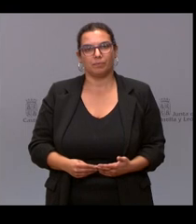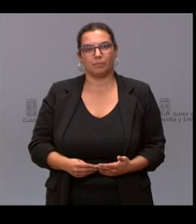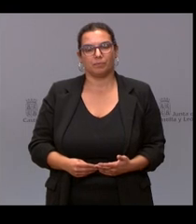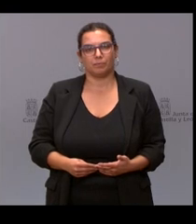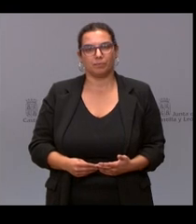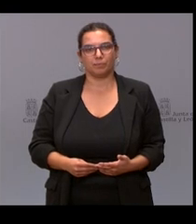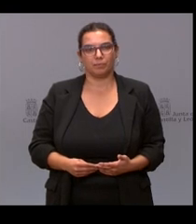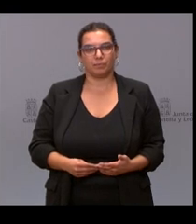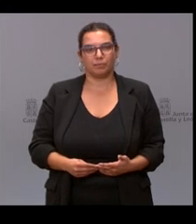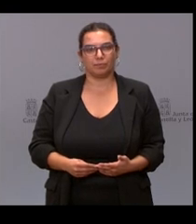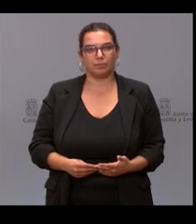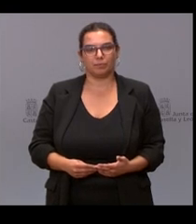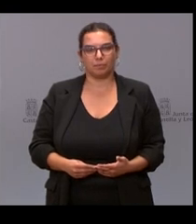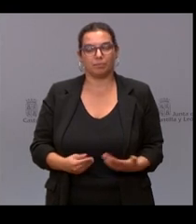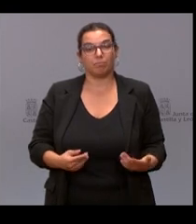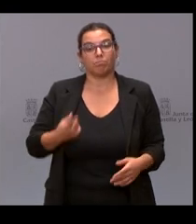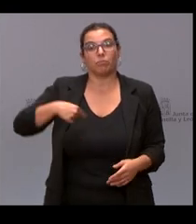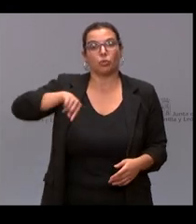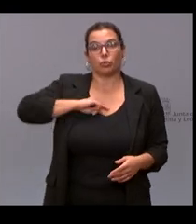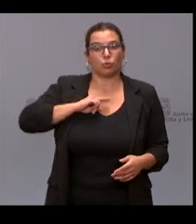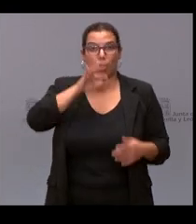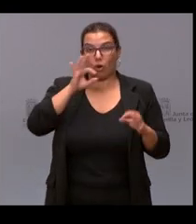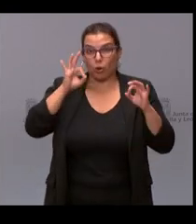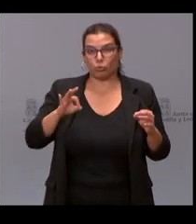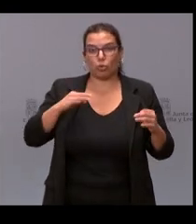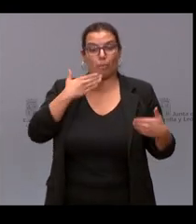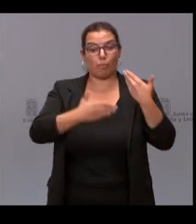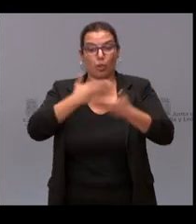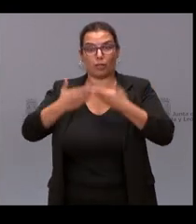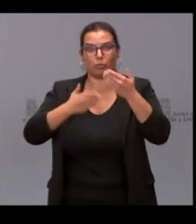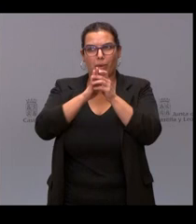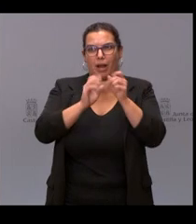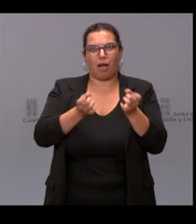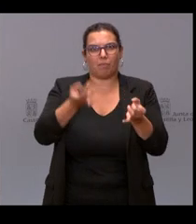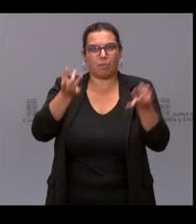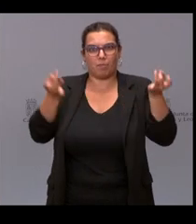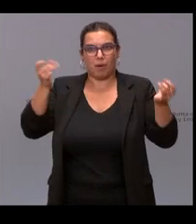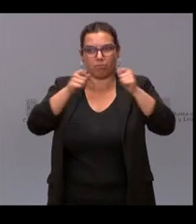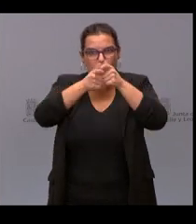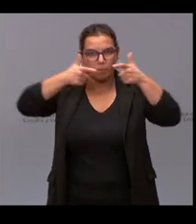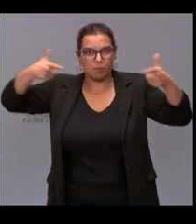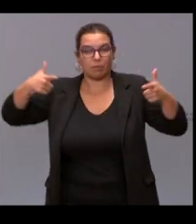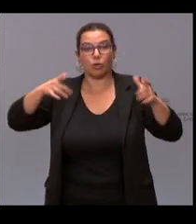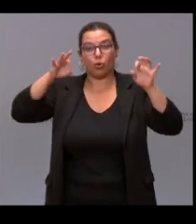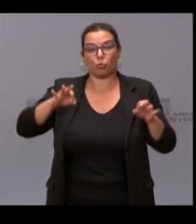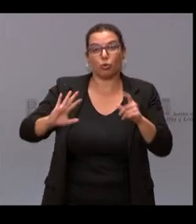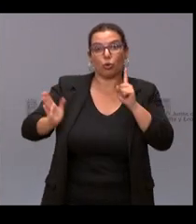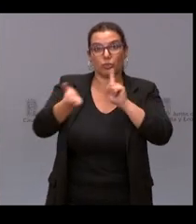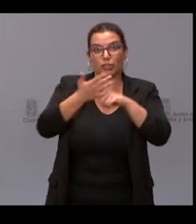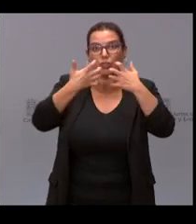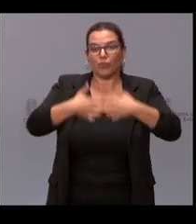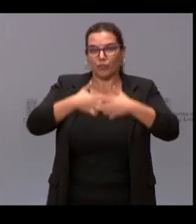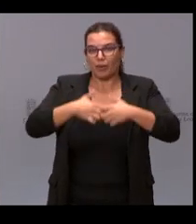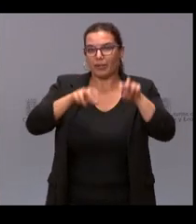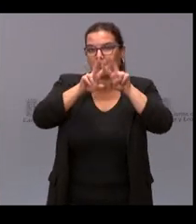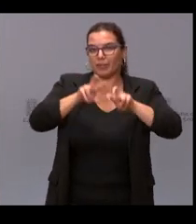first pilot production plant. Estamos en pleno proceso de expansión. Estamos construyendo una planta de